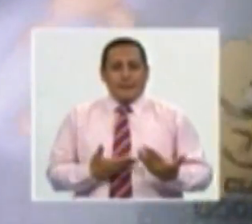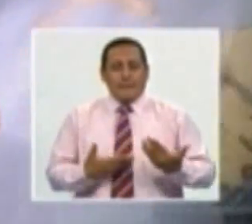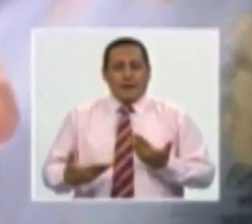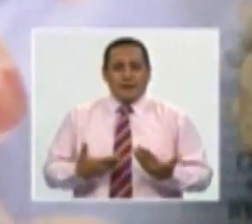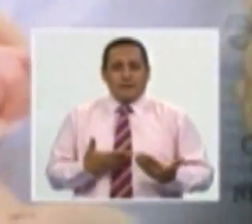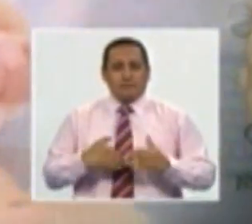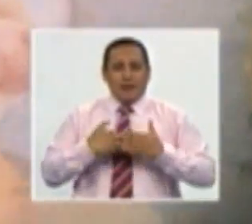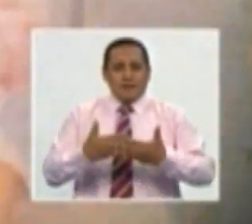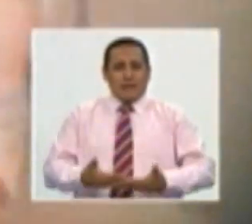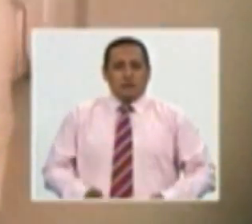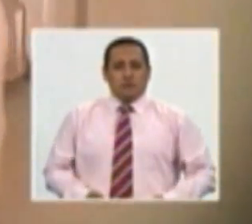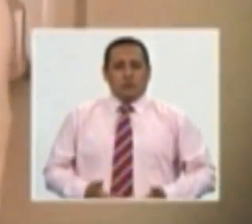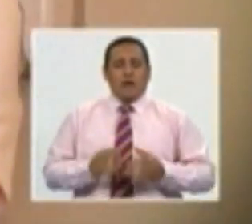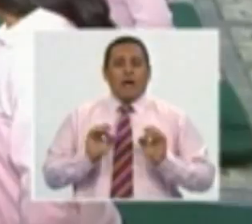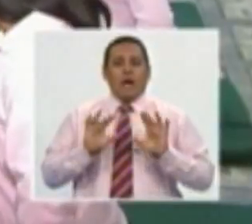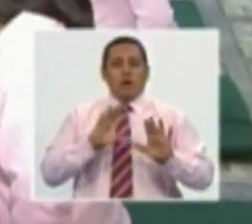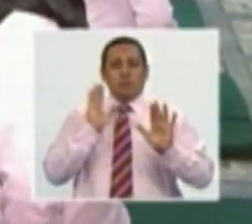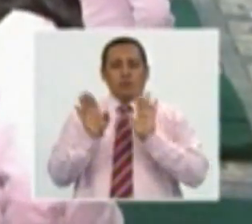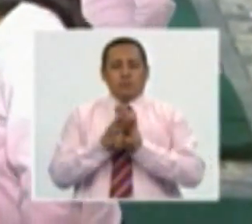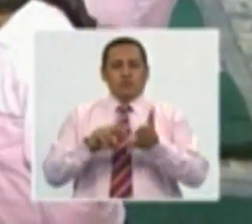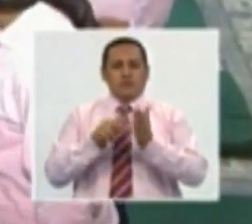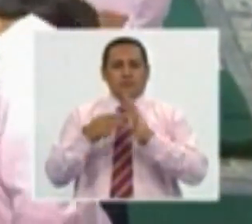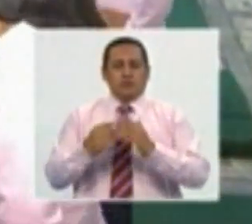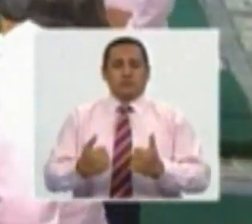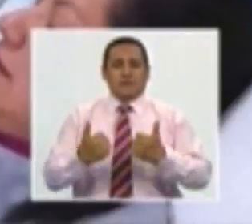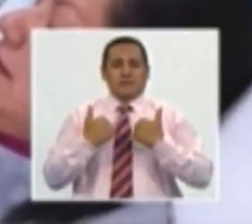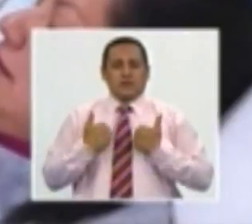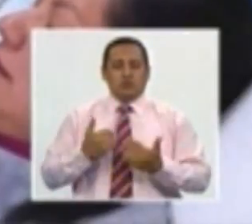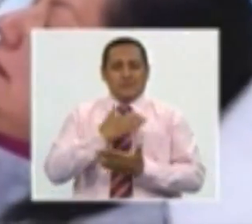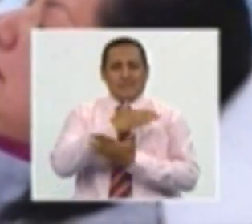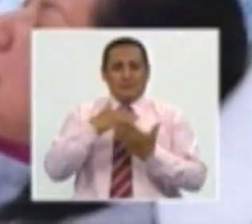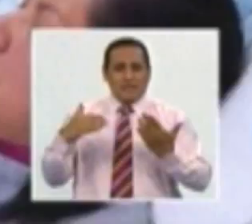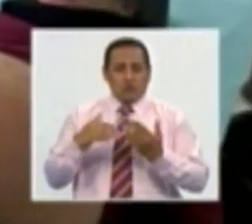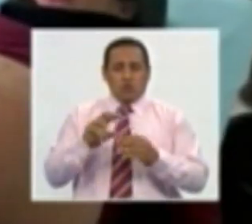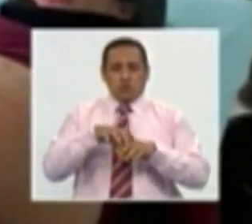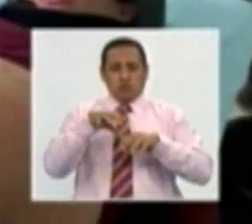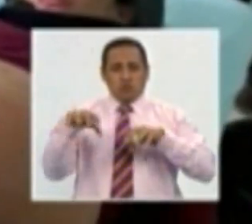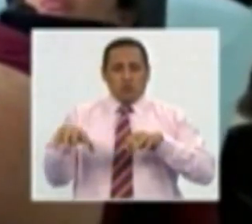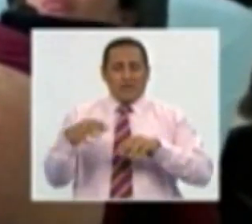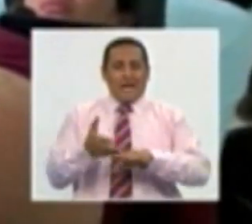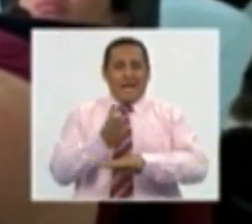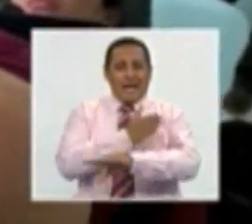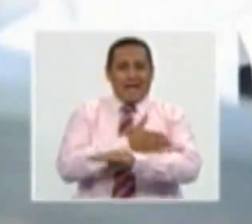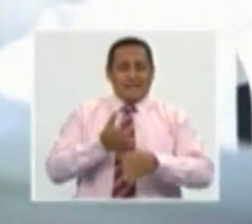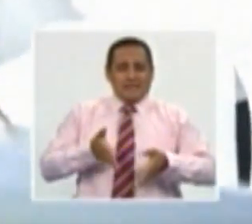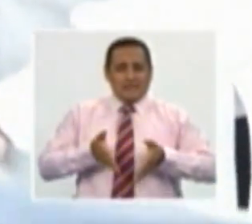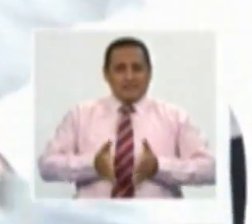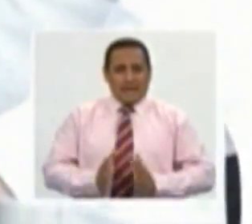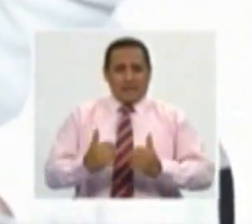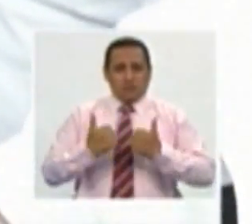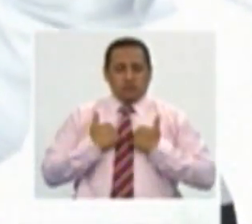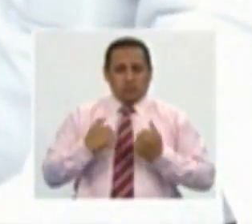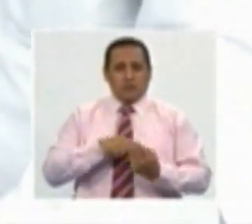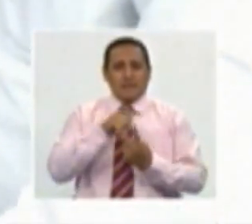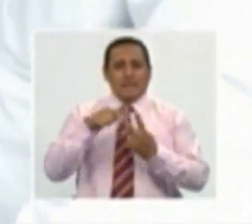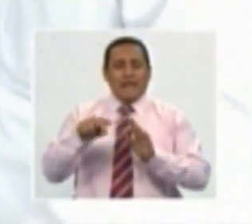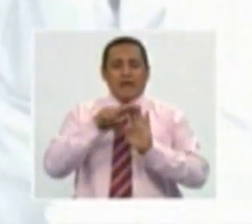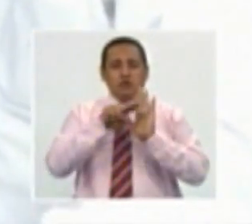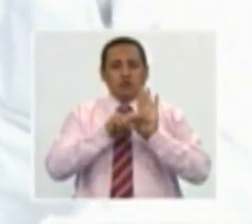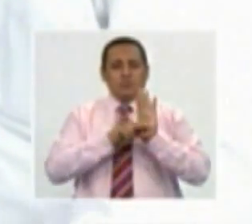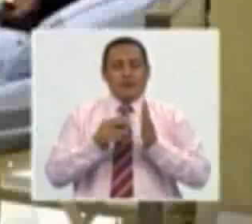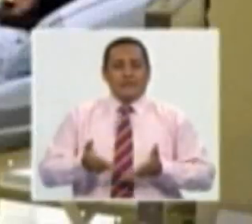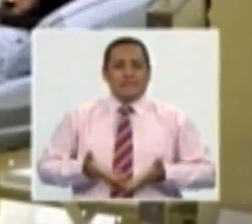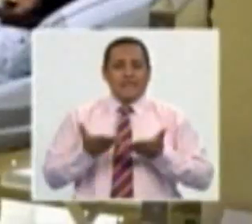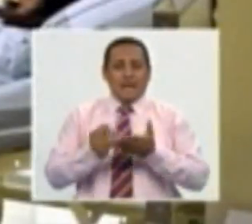maternidad. Aun cuando se trate de un descanso dividido en dos fases, antes del parto y después del parto, la